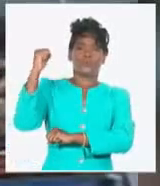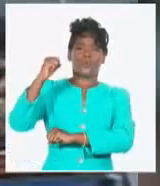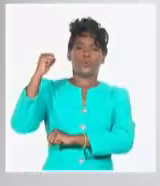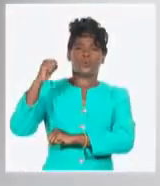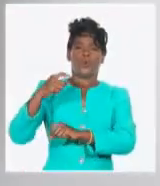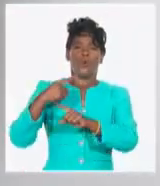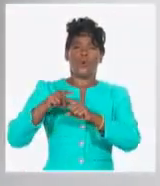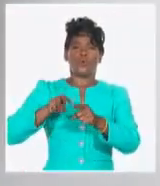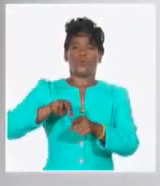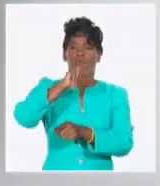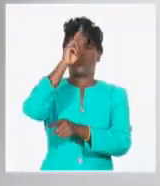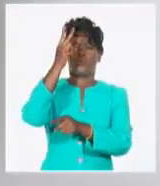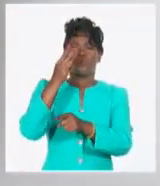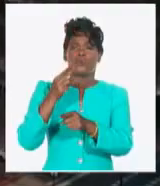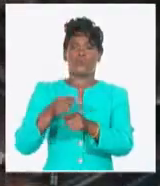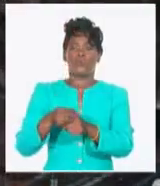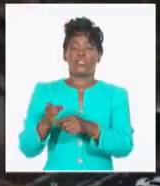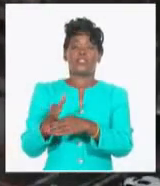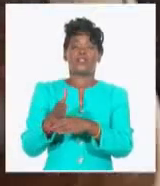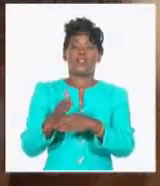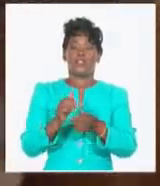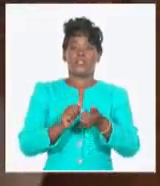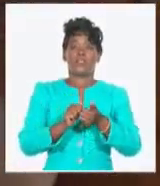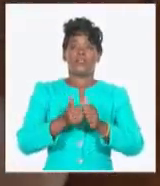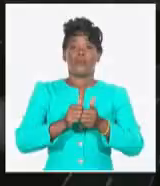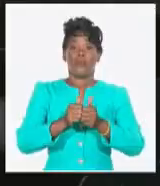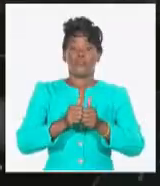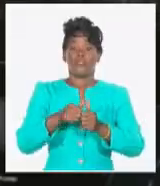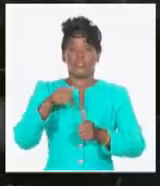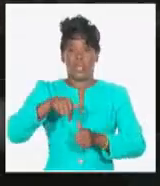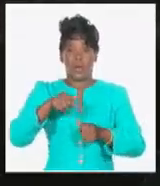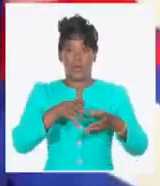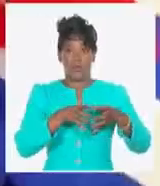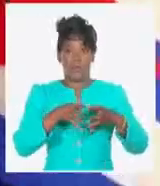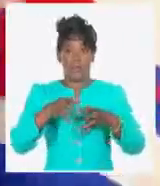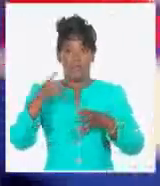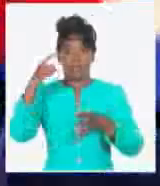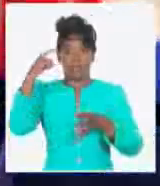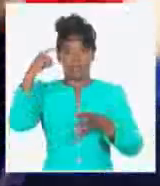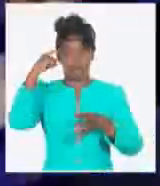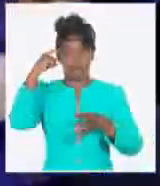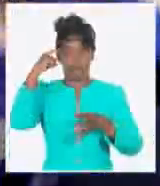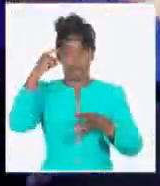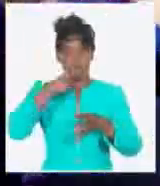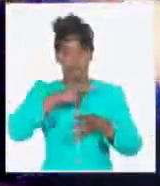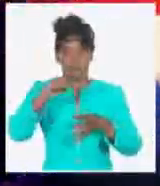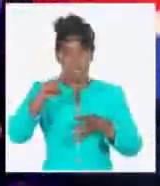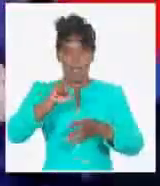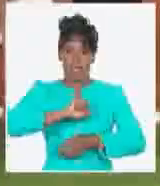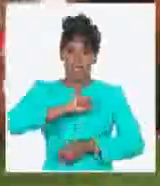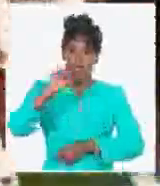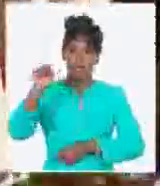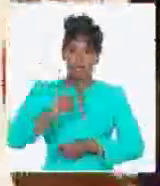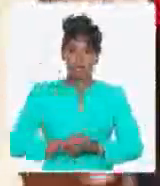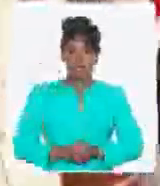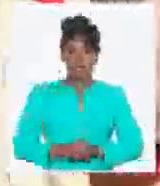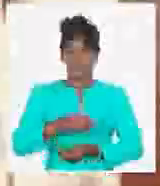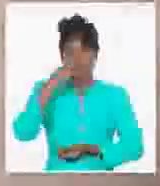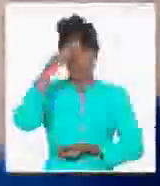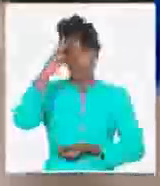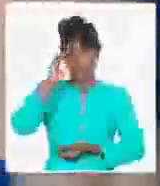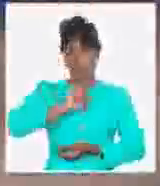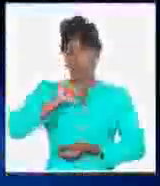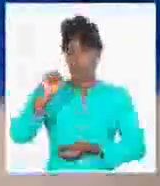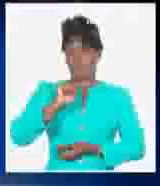López o Leonardo Mackenzie. Cuba toda tiene la atención puesta en los Juegos Panamericanos y cada triunfo de nuestros